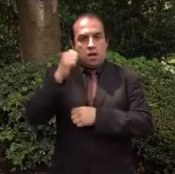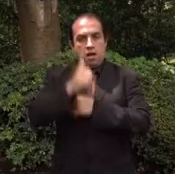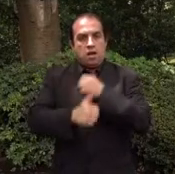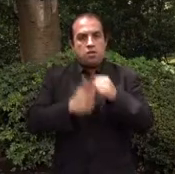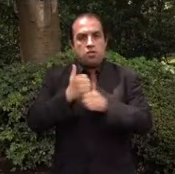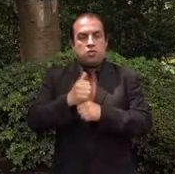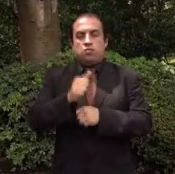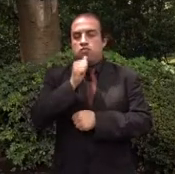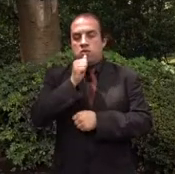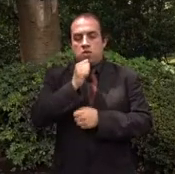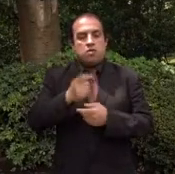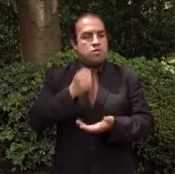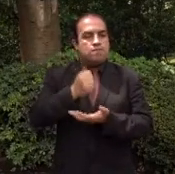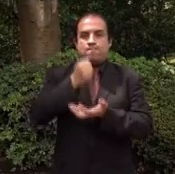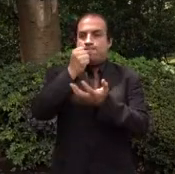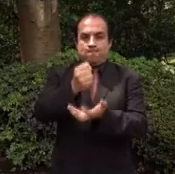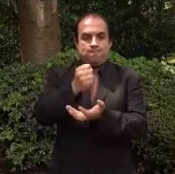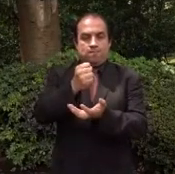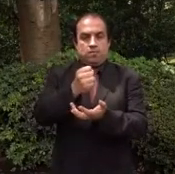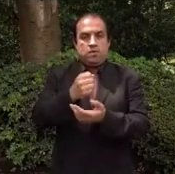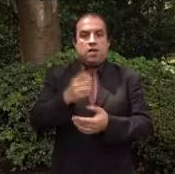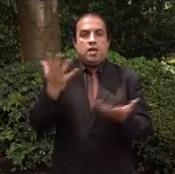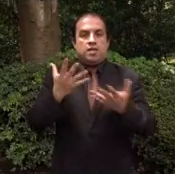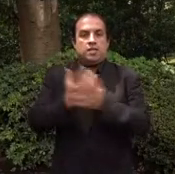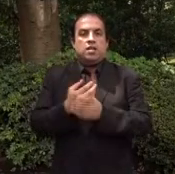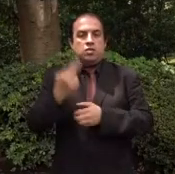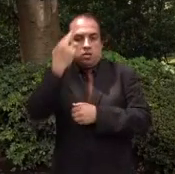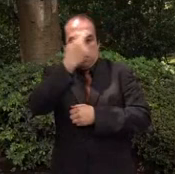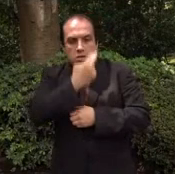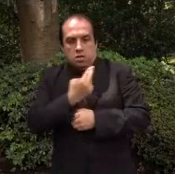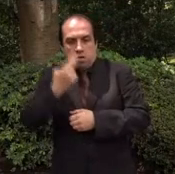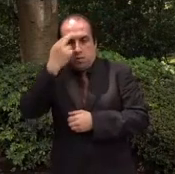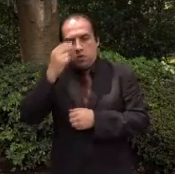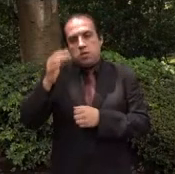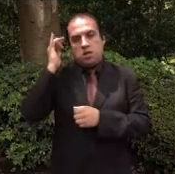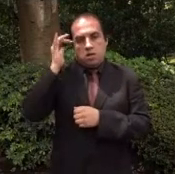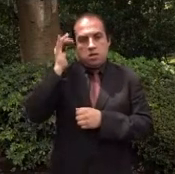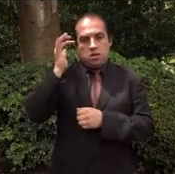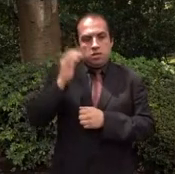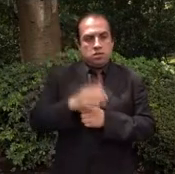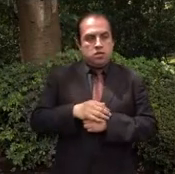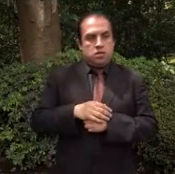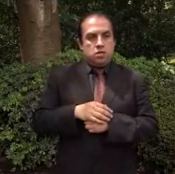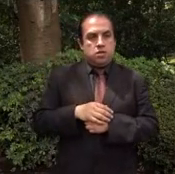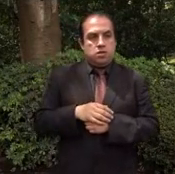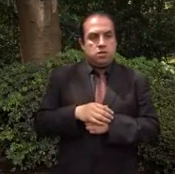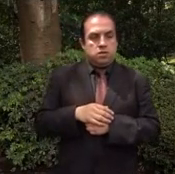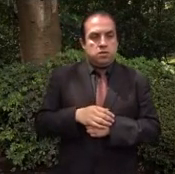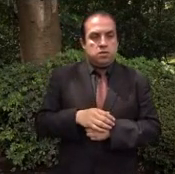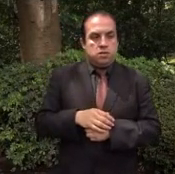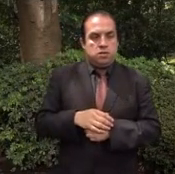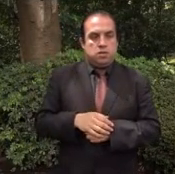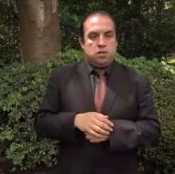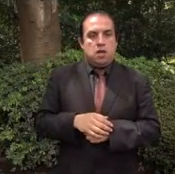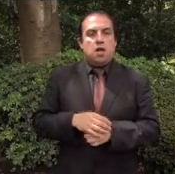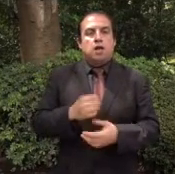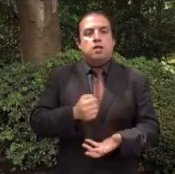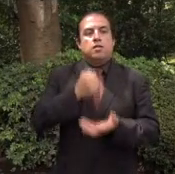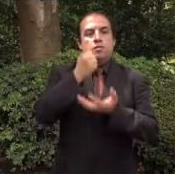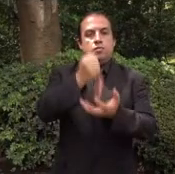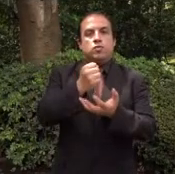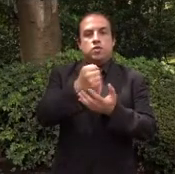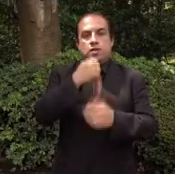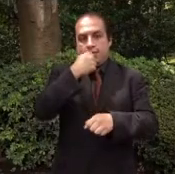inversión para ellas todavía, eso está en estudios y en análisis. Los recursos que la Secretaría de